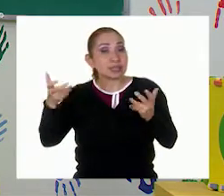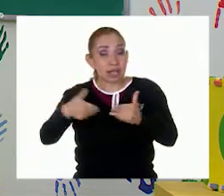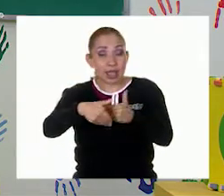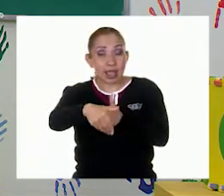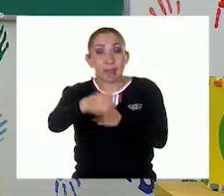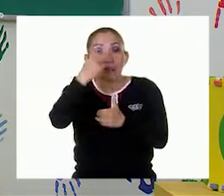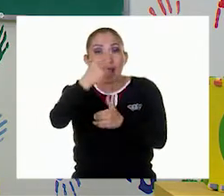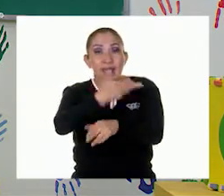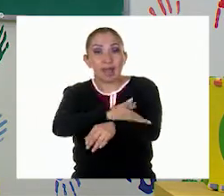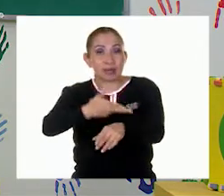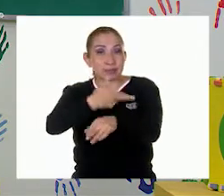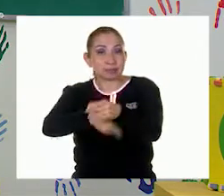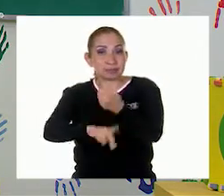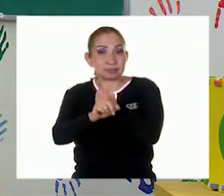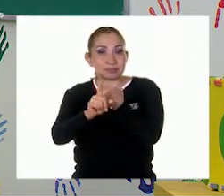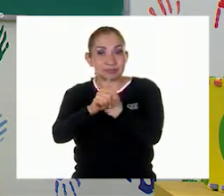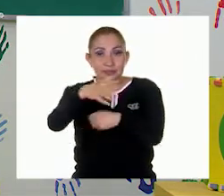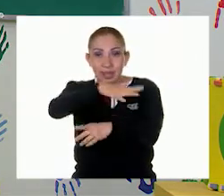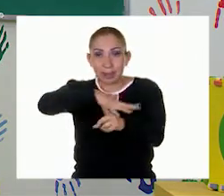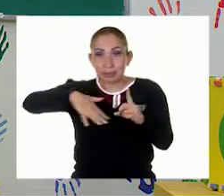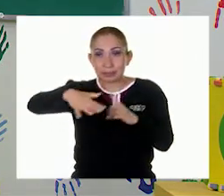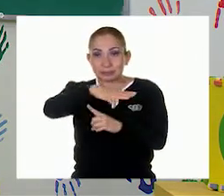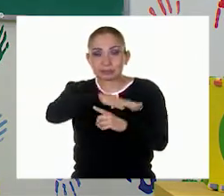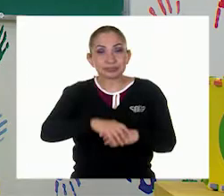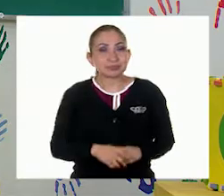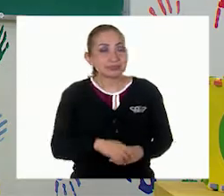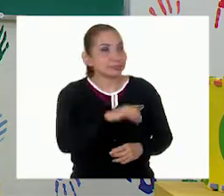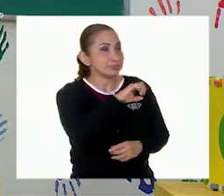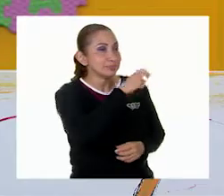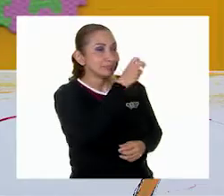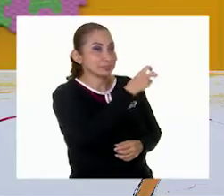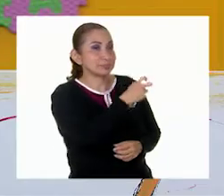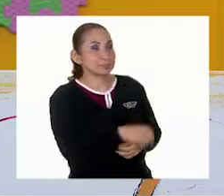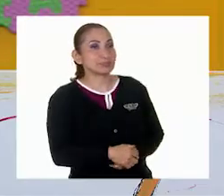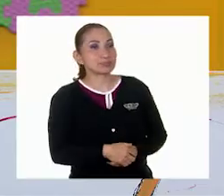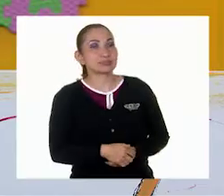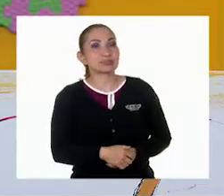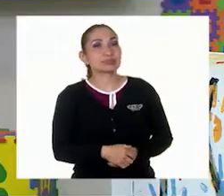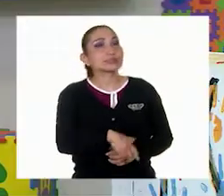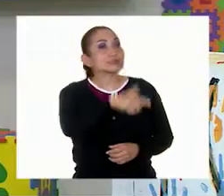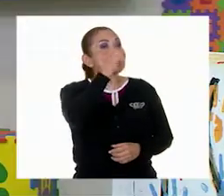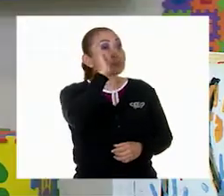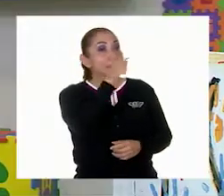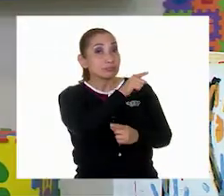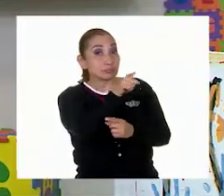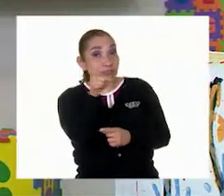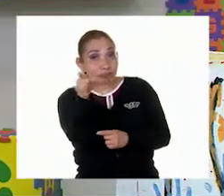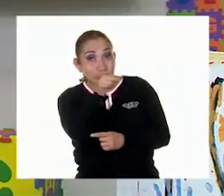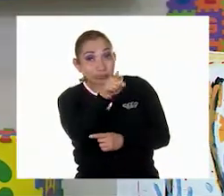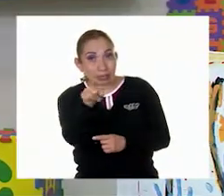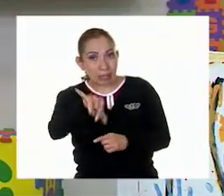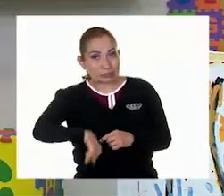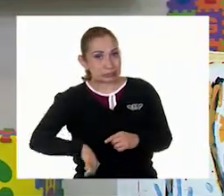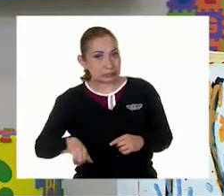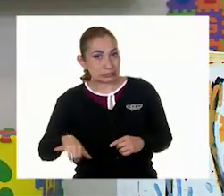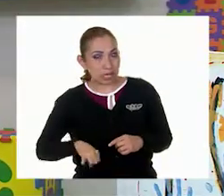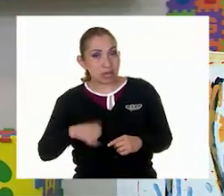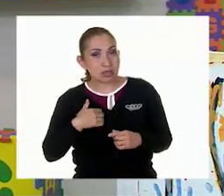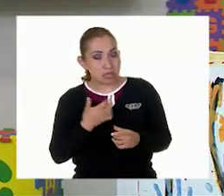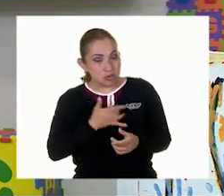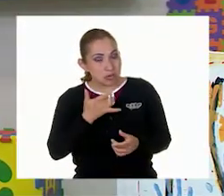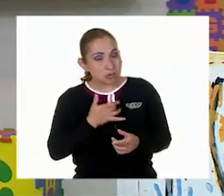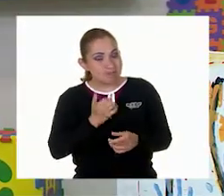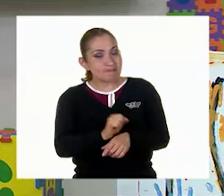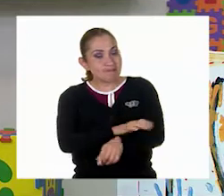para resolver los problemas ambientales. Exactamente. Y bueno, pues esperemos que ustedes se hayan interesado y